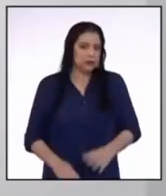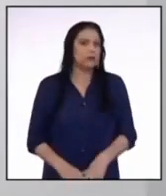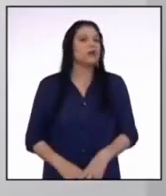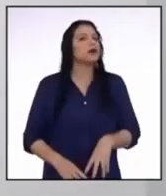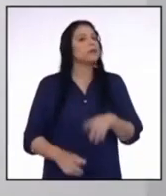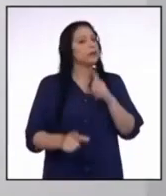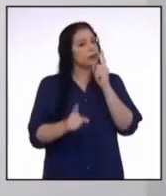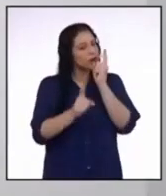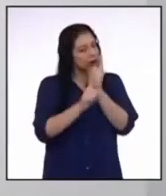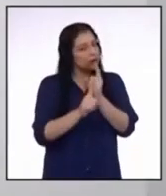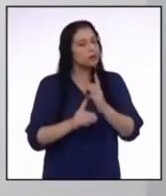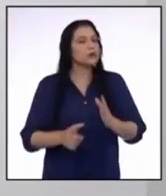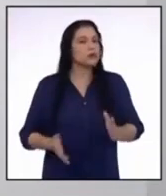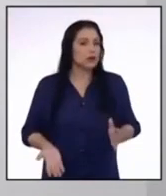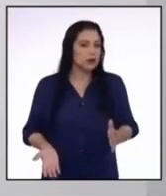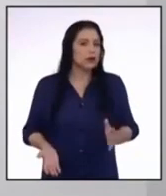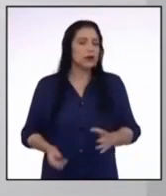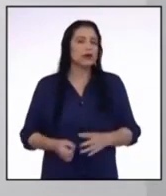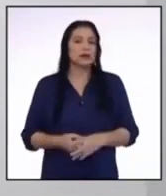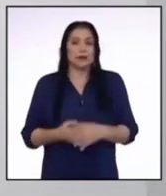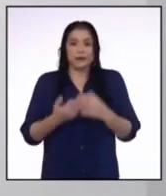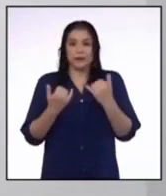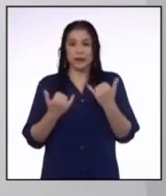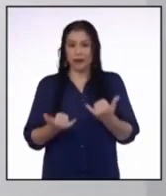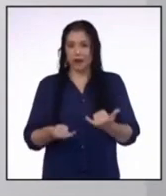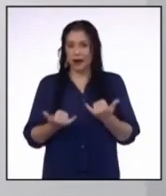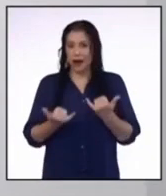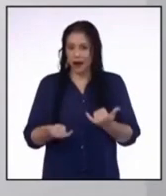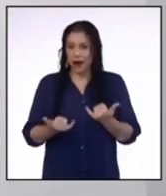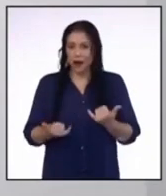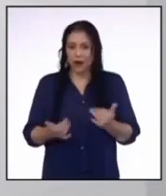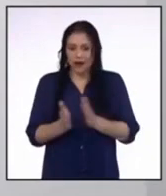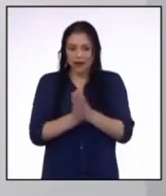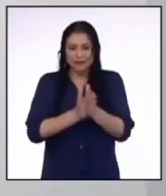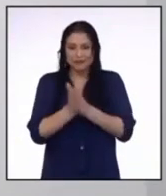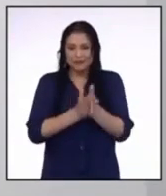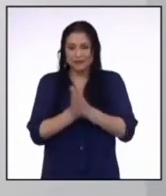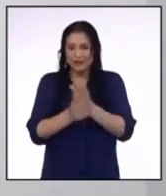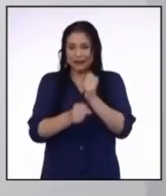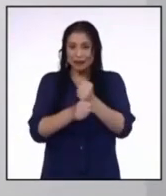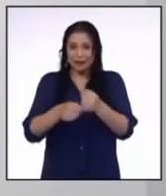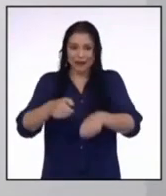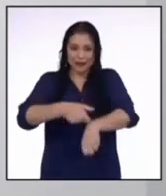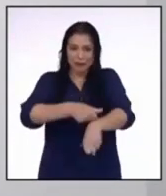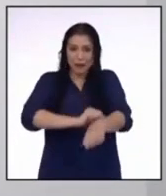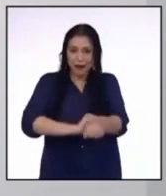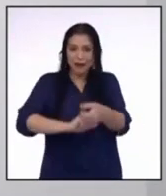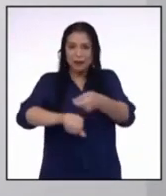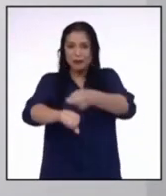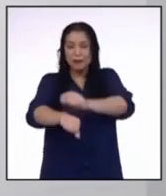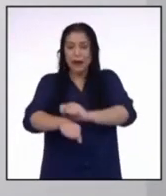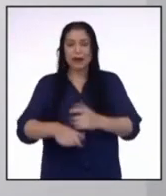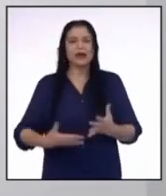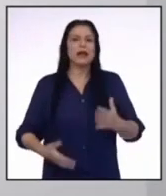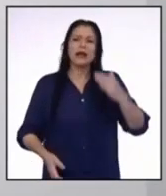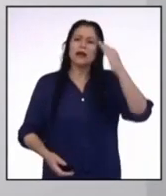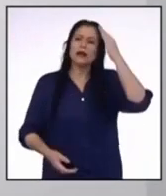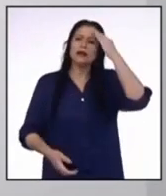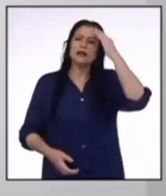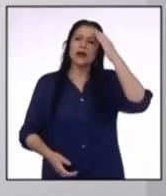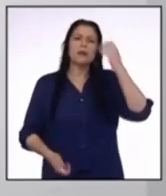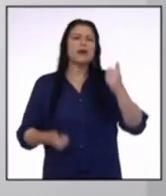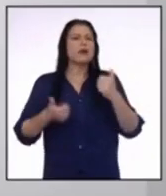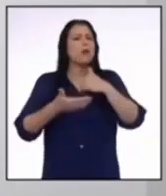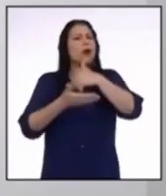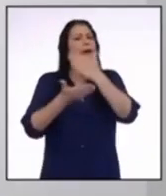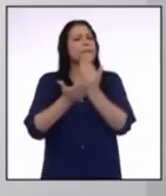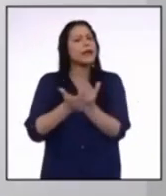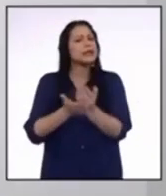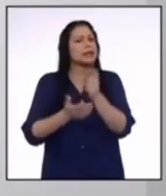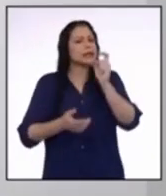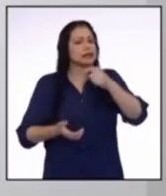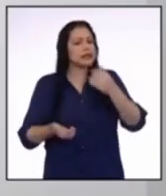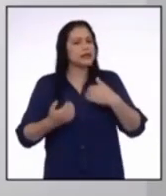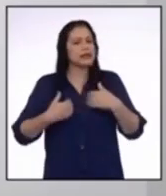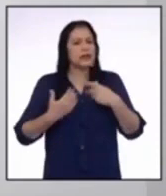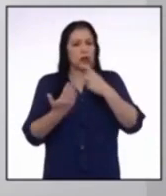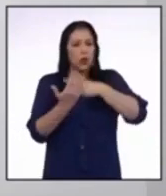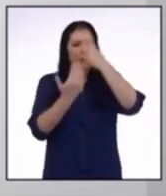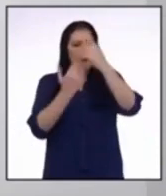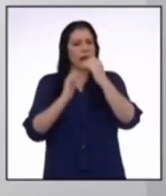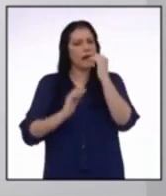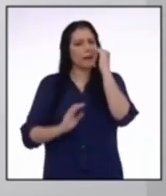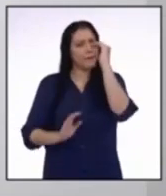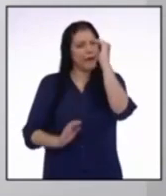Eso es, Stephanie. Ahora, manos a la obra. ¿Saben qué partes debe tener un